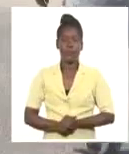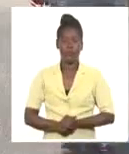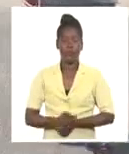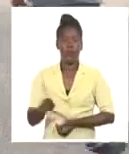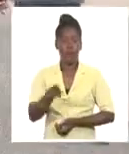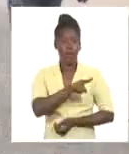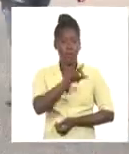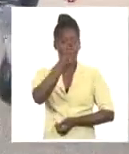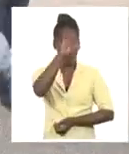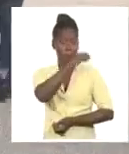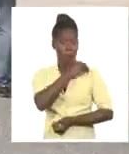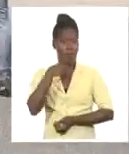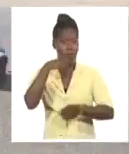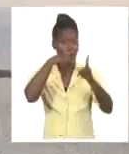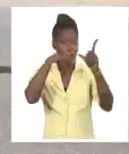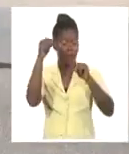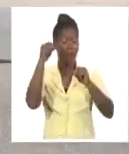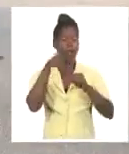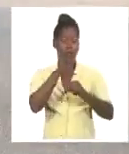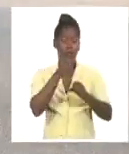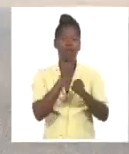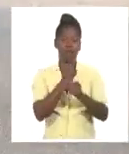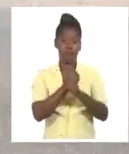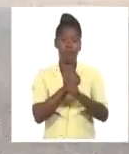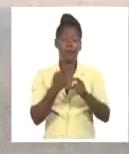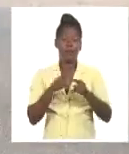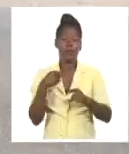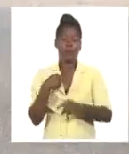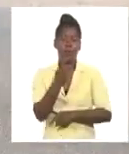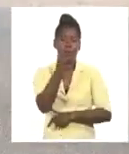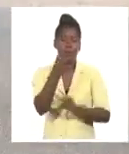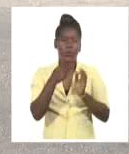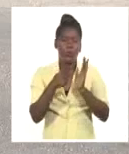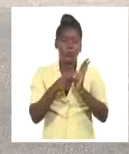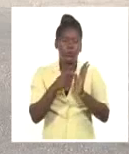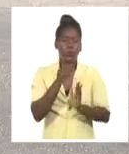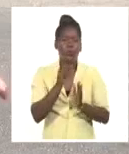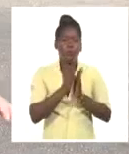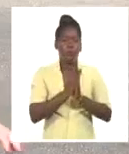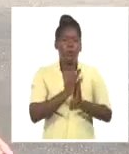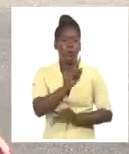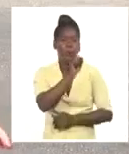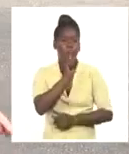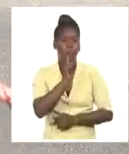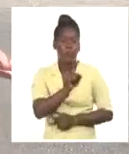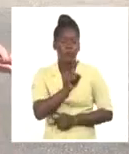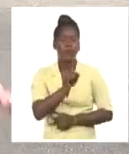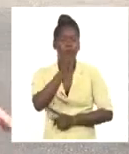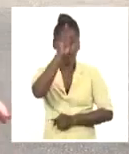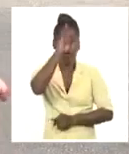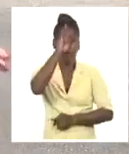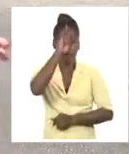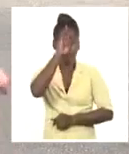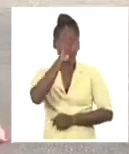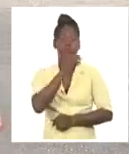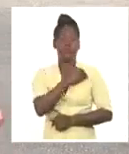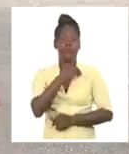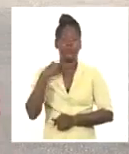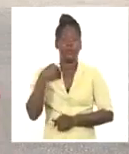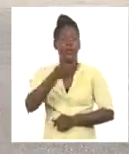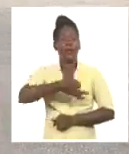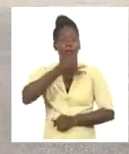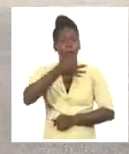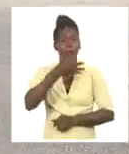estos profesionales, logramos conversar con el director de esta institución, Miguel García, sobre lo que ha ocurrido y cuántos se